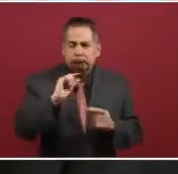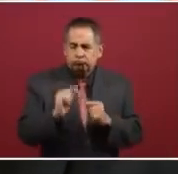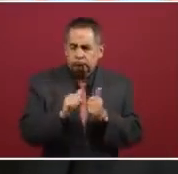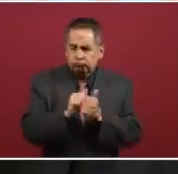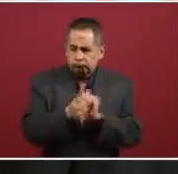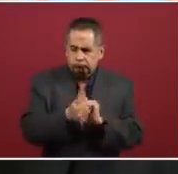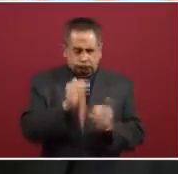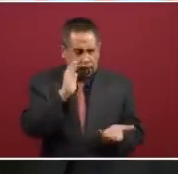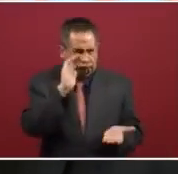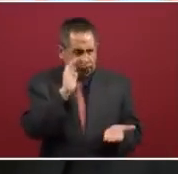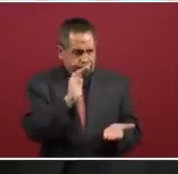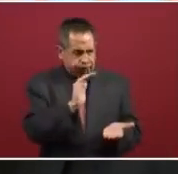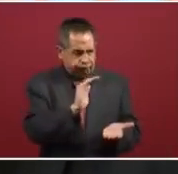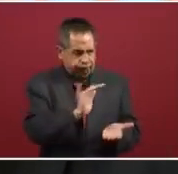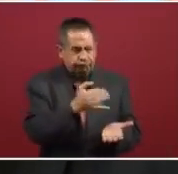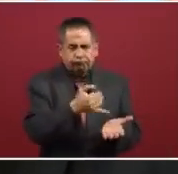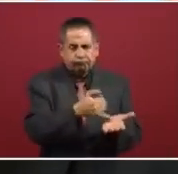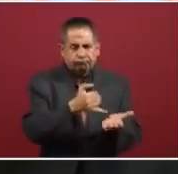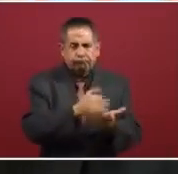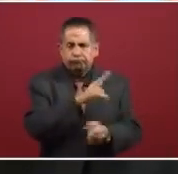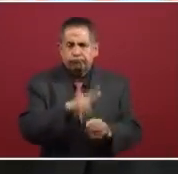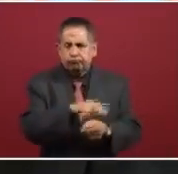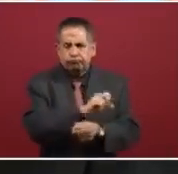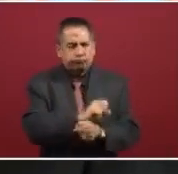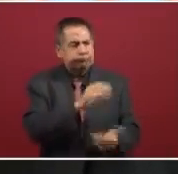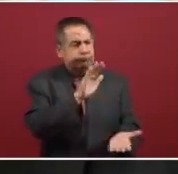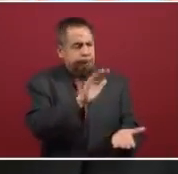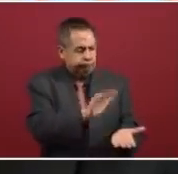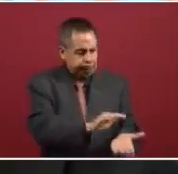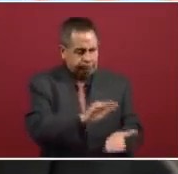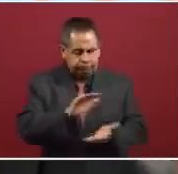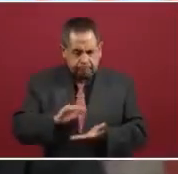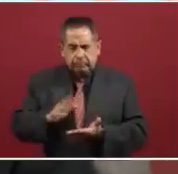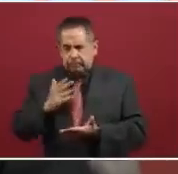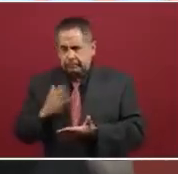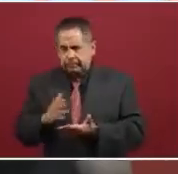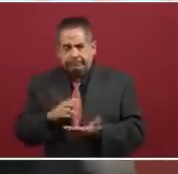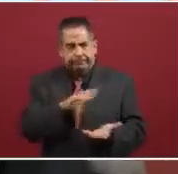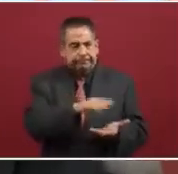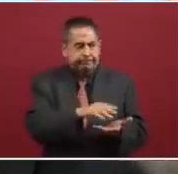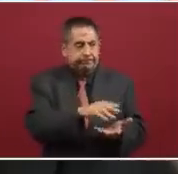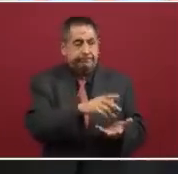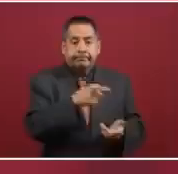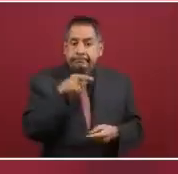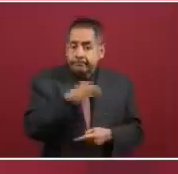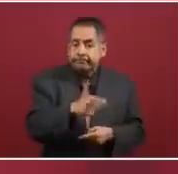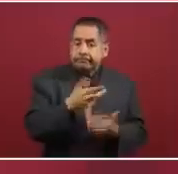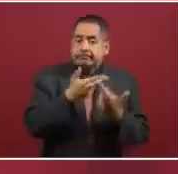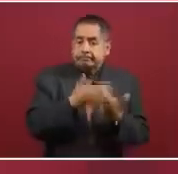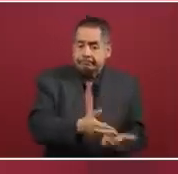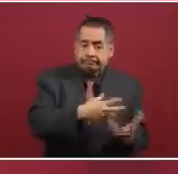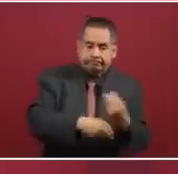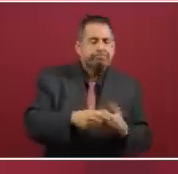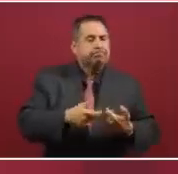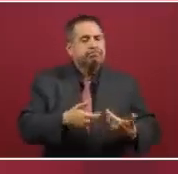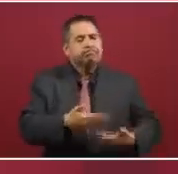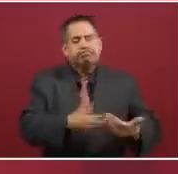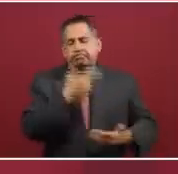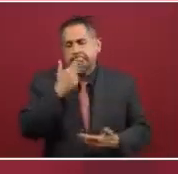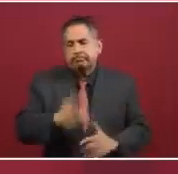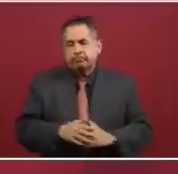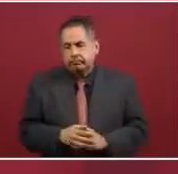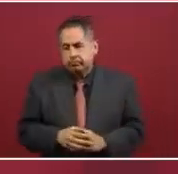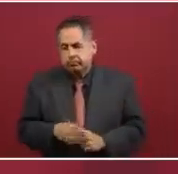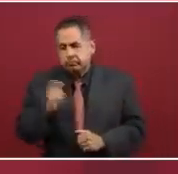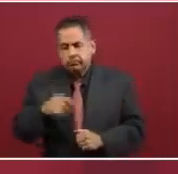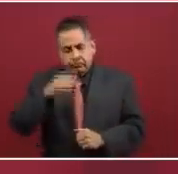reduciendo a lo largo del tiempo. ¿Cuál es la manera? Hay varias maneras de hacerlo. La manera que Pemex decidió que sería